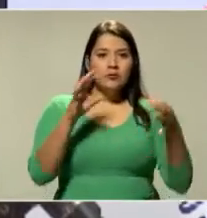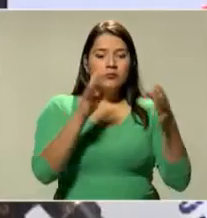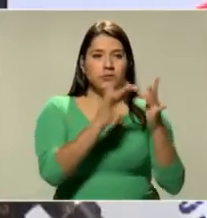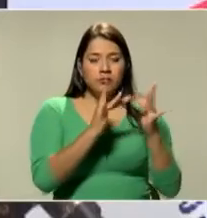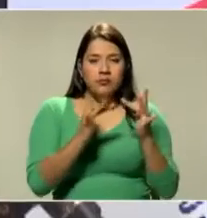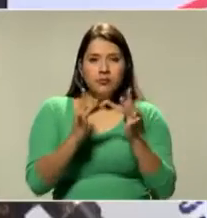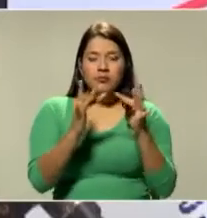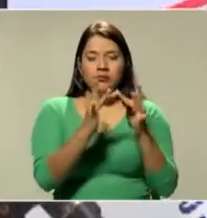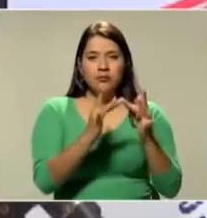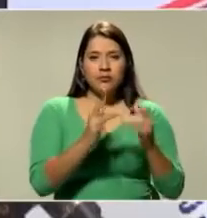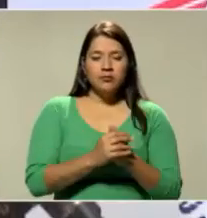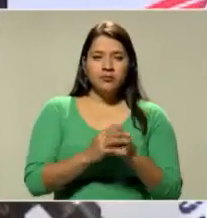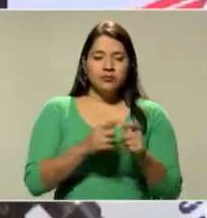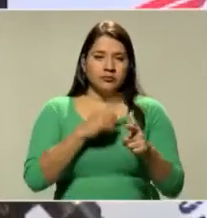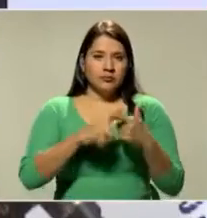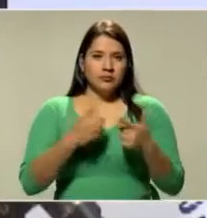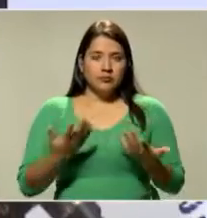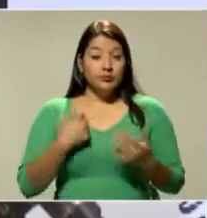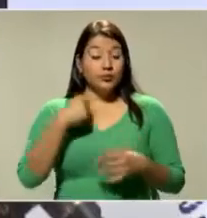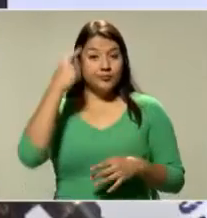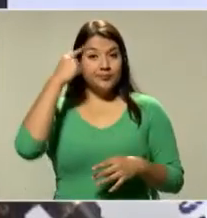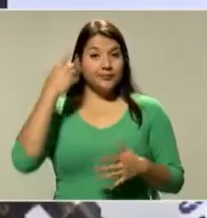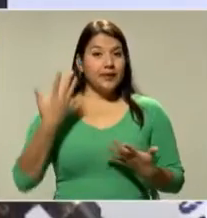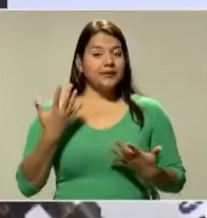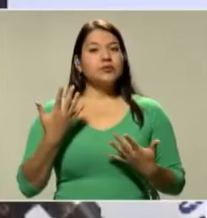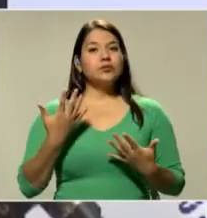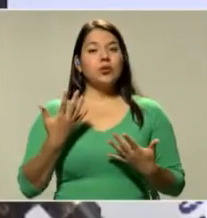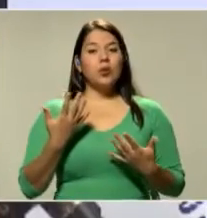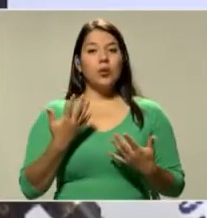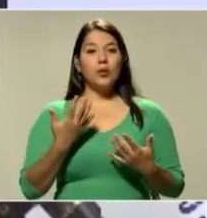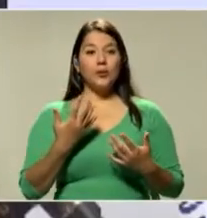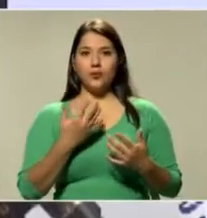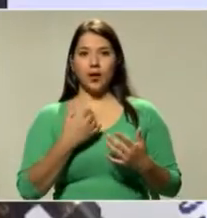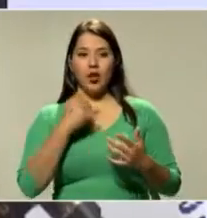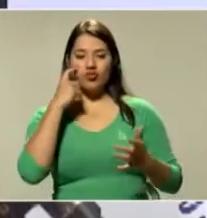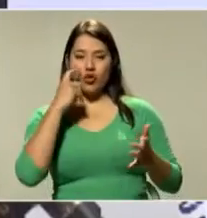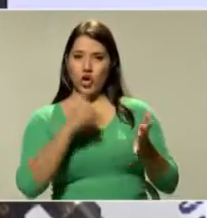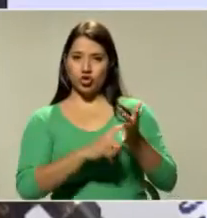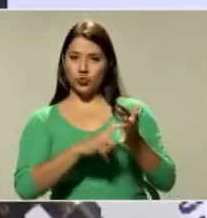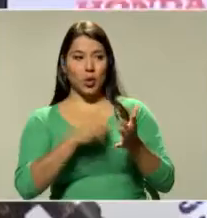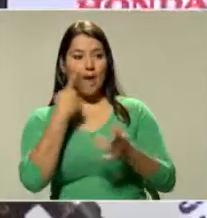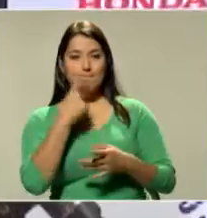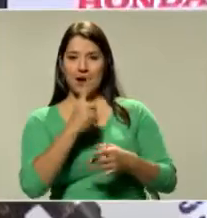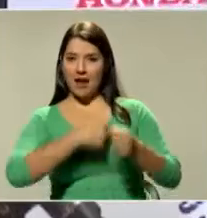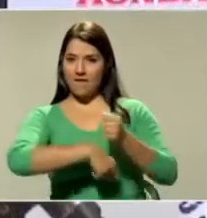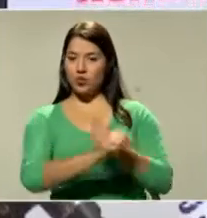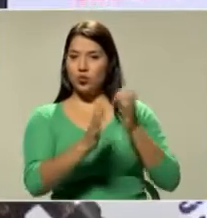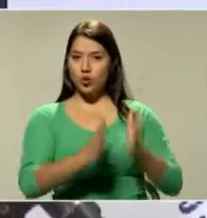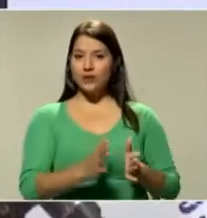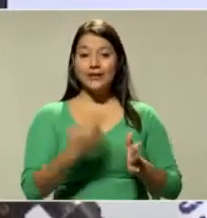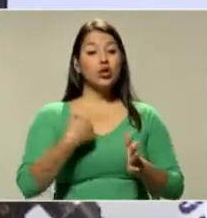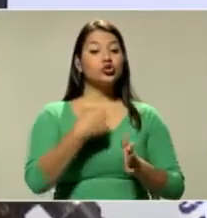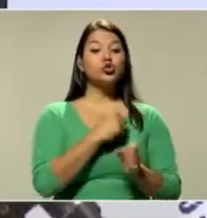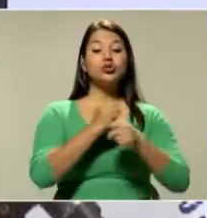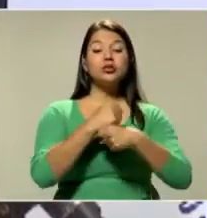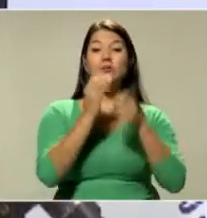pelota a ras de piso. Entonces, pienso que el mérito es exclusivamente de los futbolistas. Nosotros hicimos un planteo